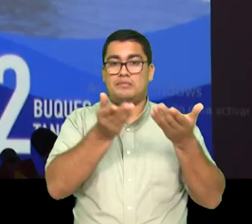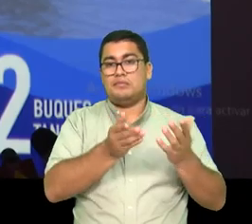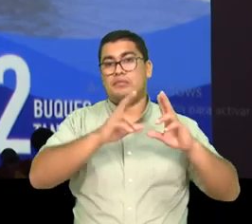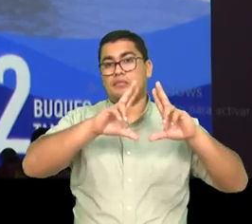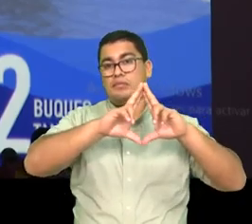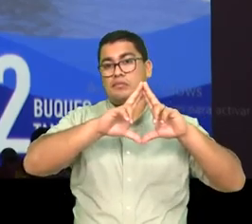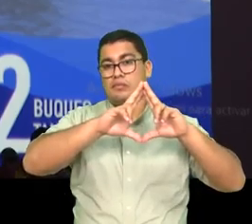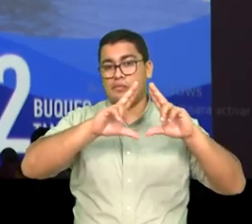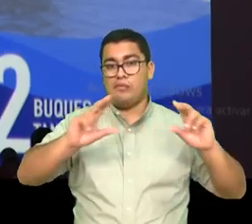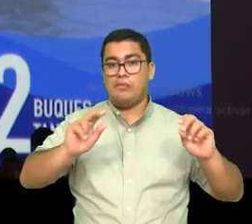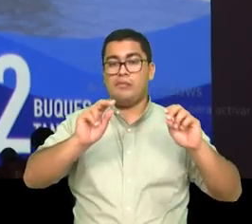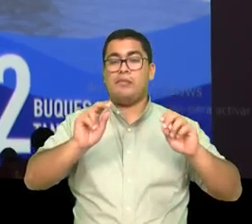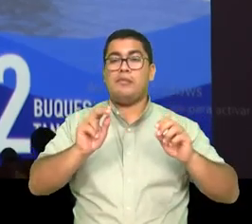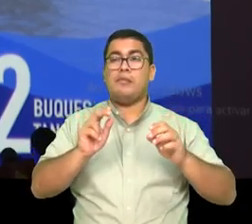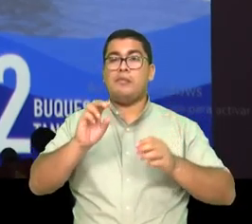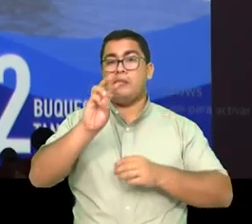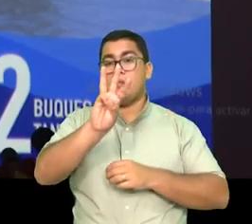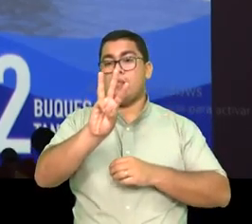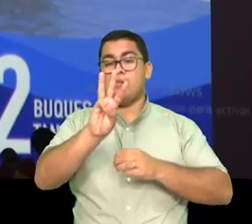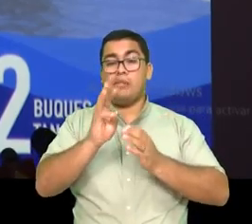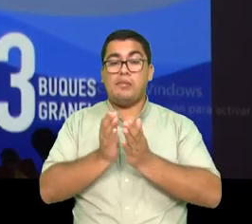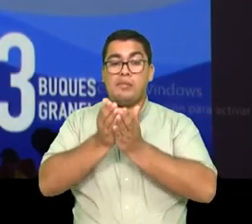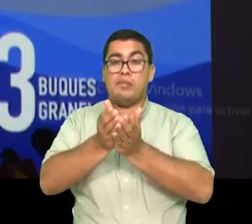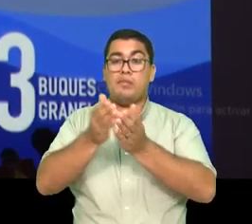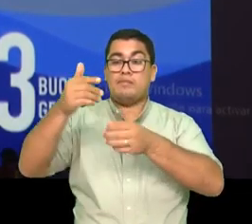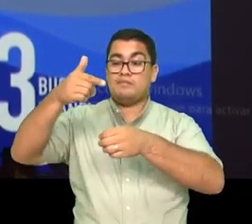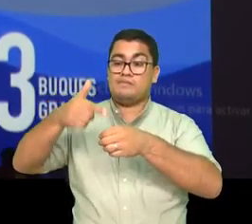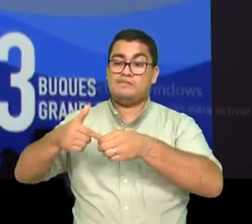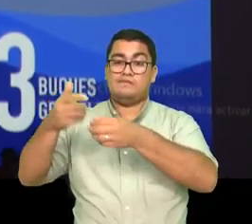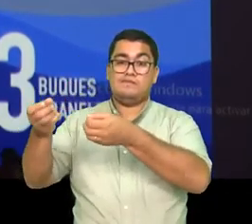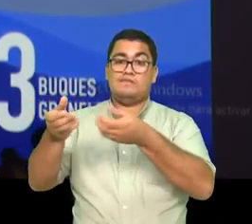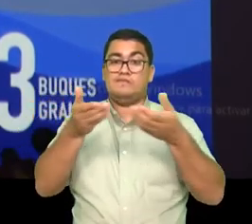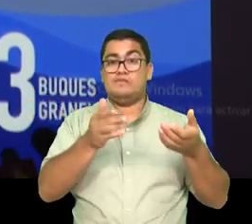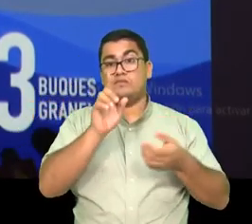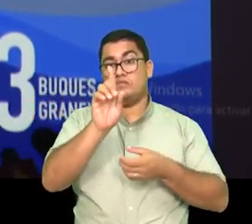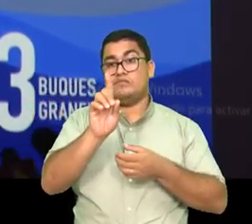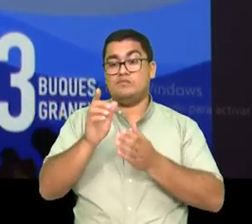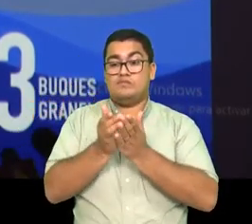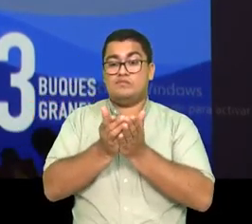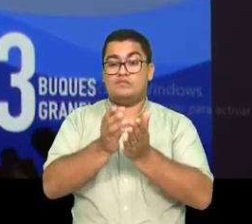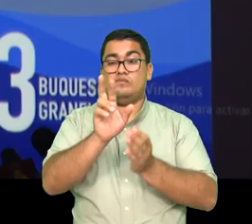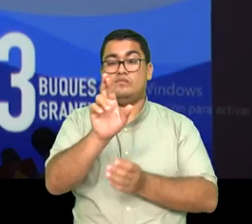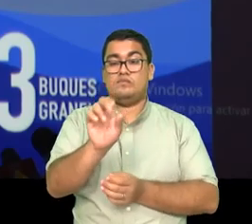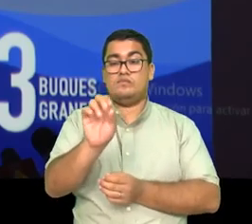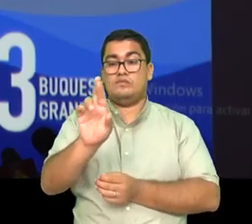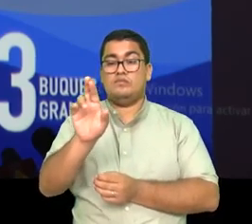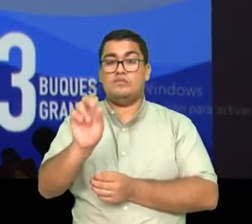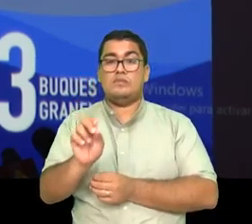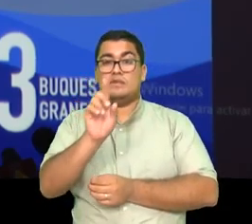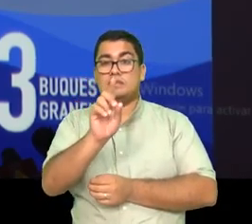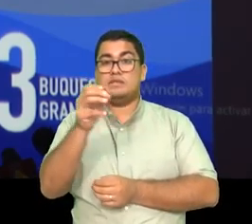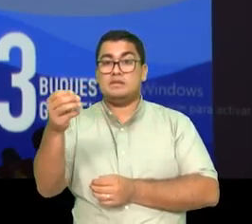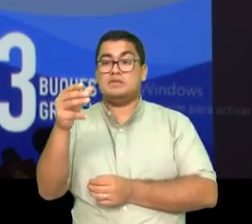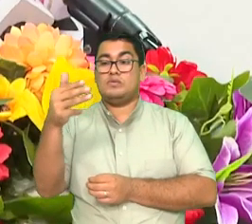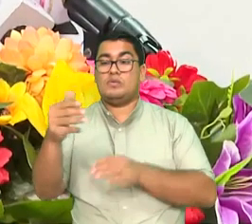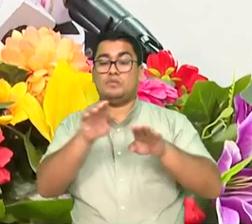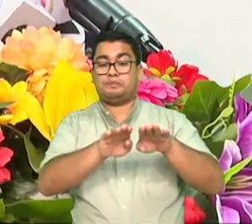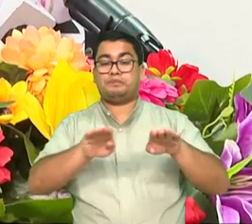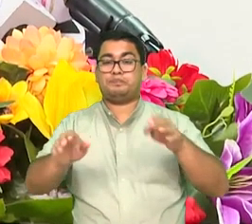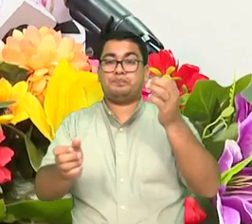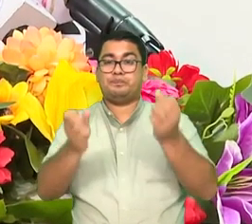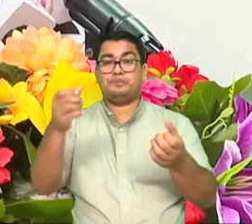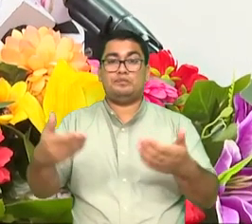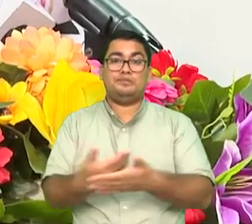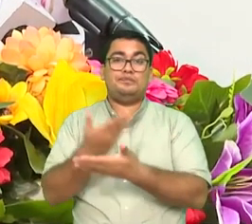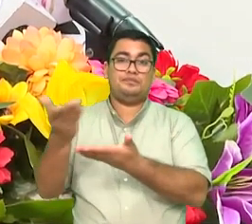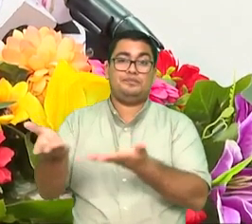exportación. Además, arribaron 3 buques graneleros y un buque rorro con 109 vehículos nuevos. 3